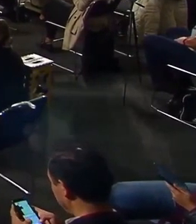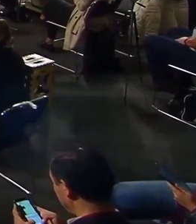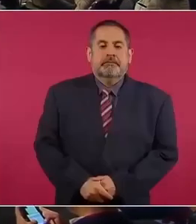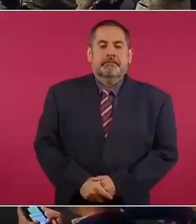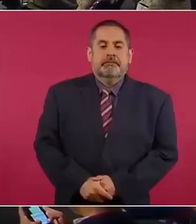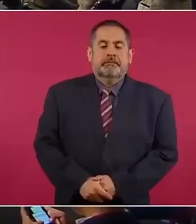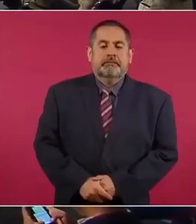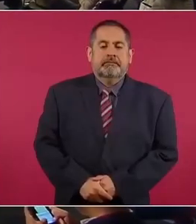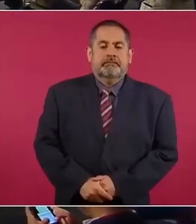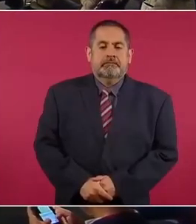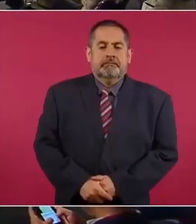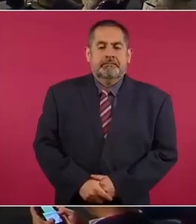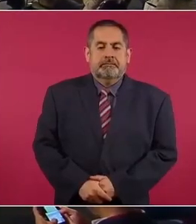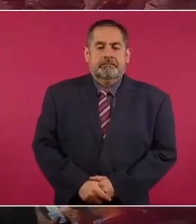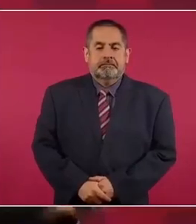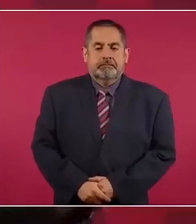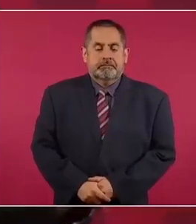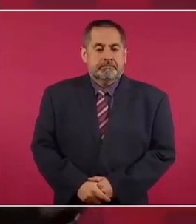¿qué?